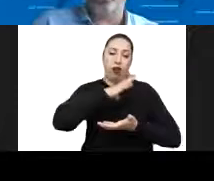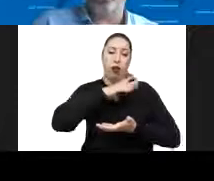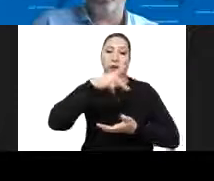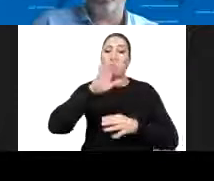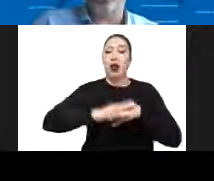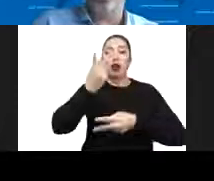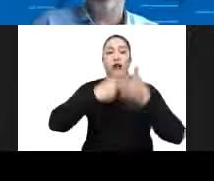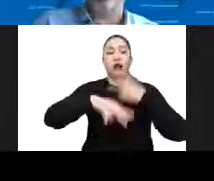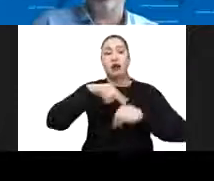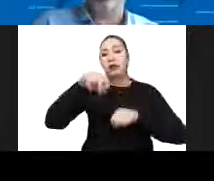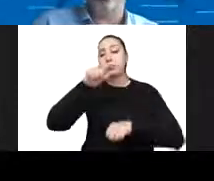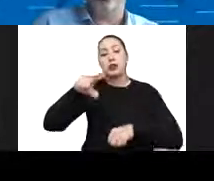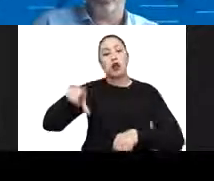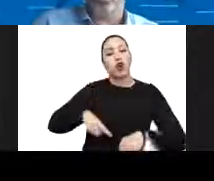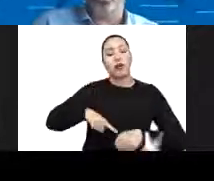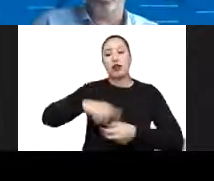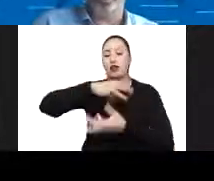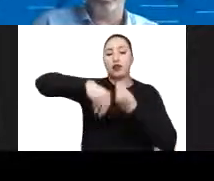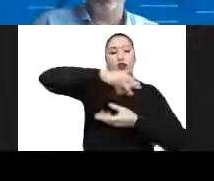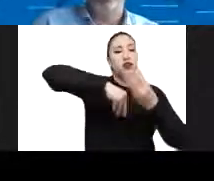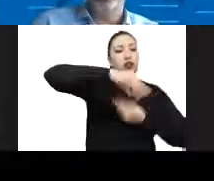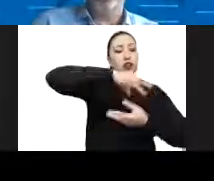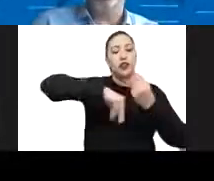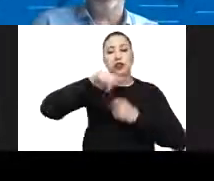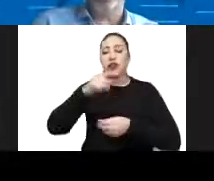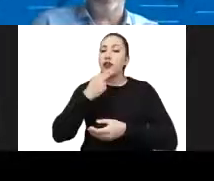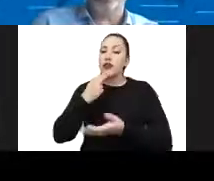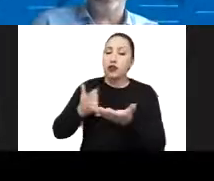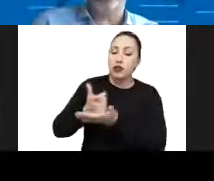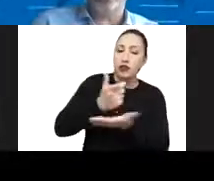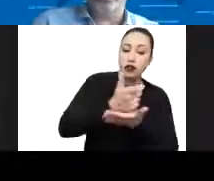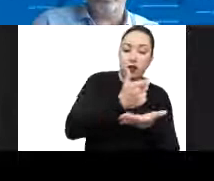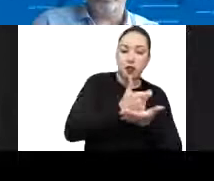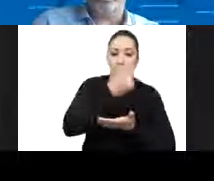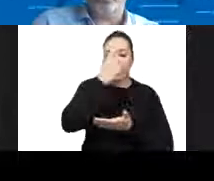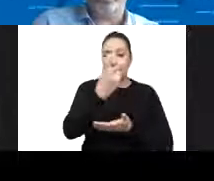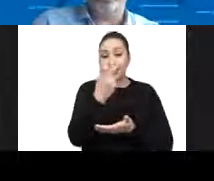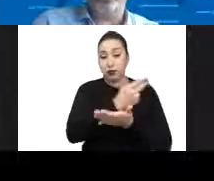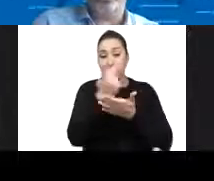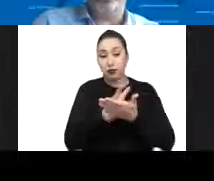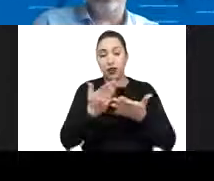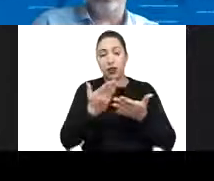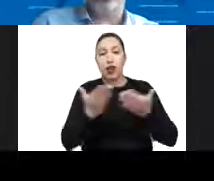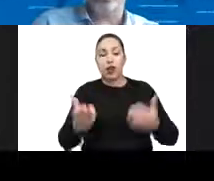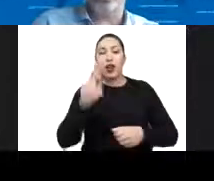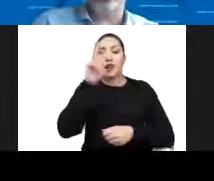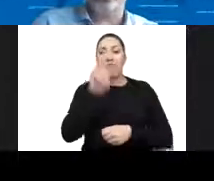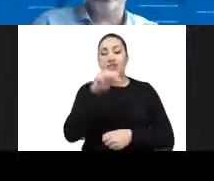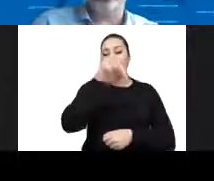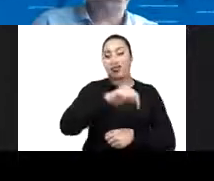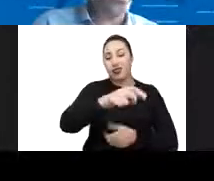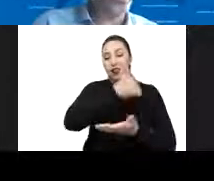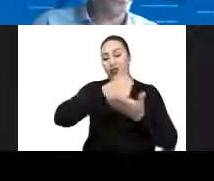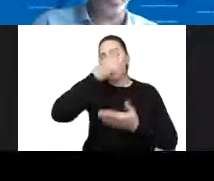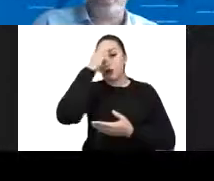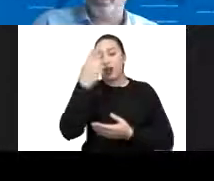de subsidios o de inversión pública. Y aquí hay una cantidad de ineficiencias en el sector que es